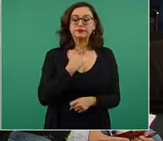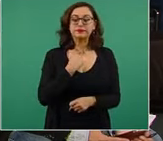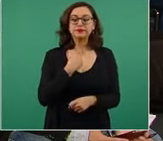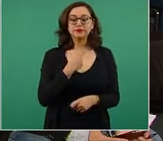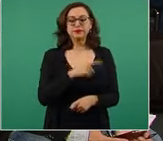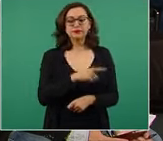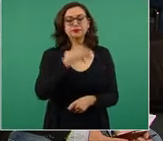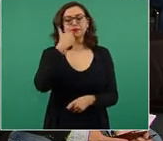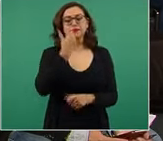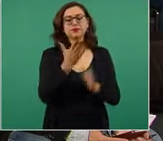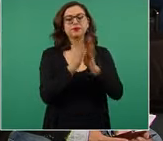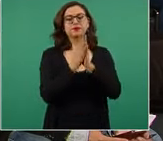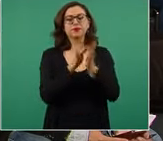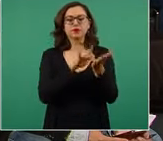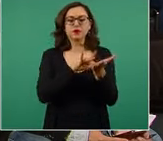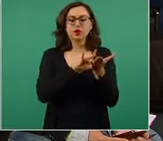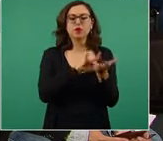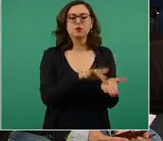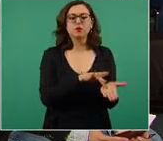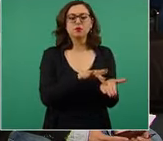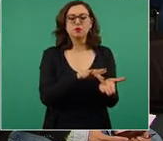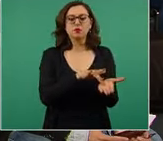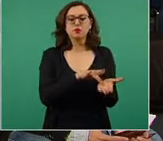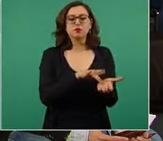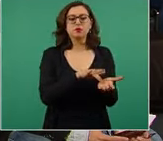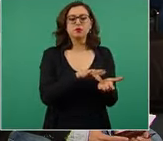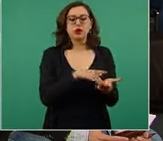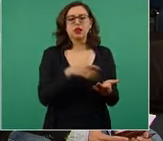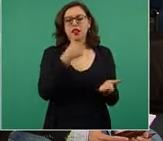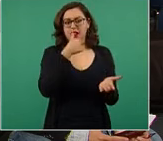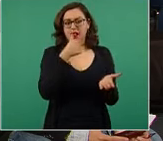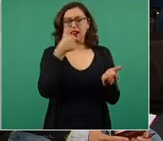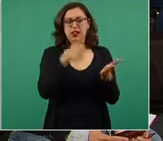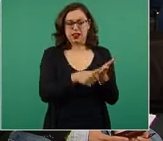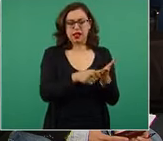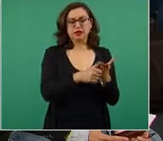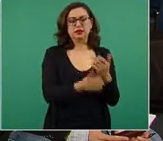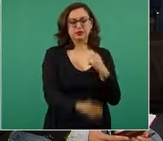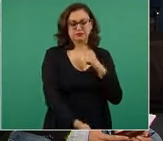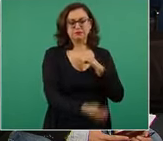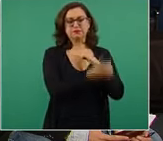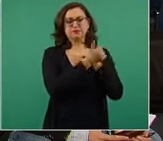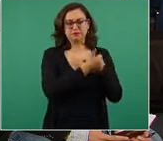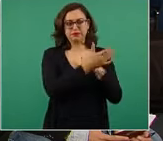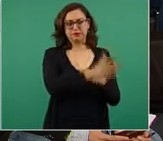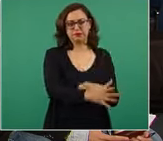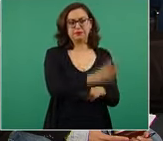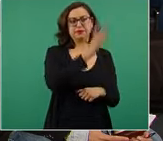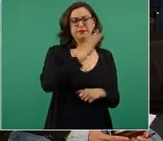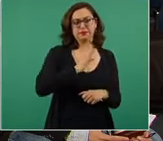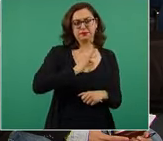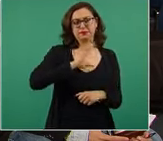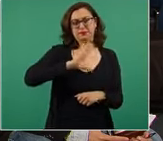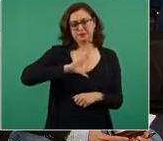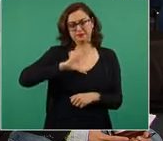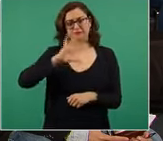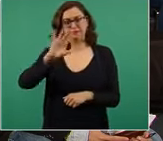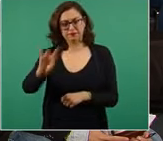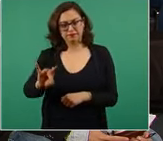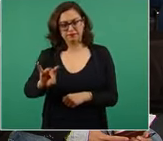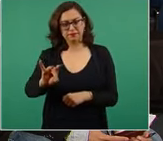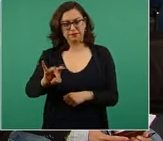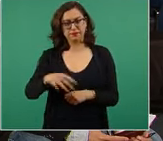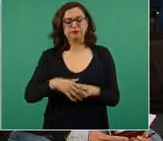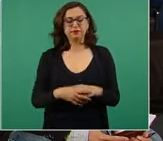el apoyo, ¿no? Él me envió una carta para enviársela, entregársela a usted para que le ayude, porque realmente